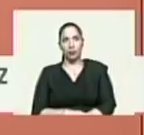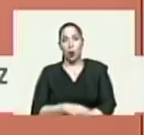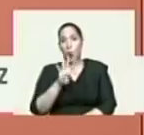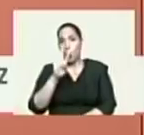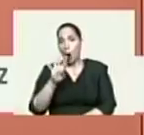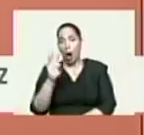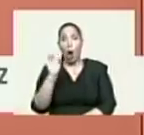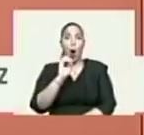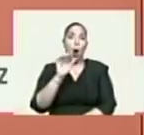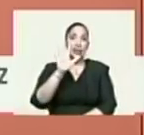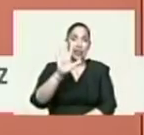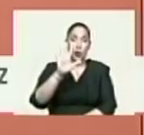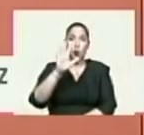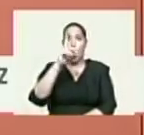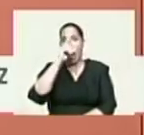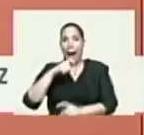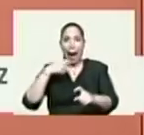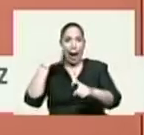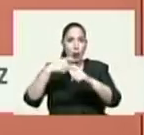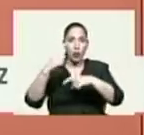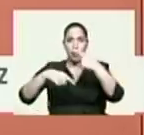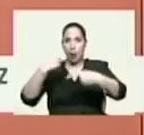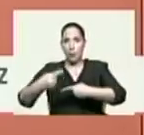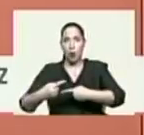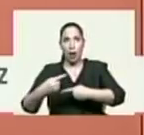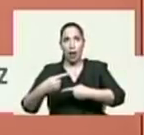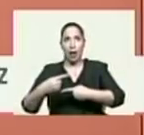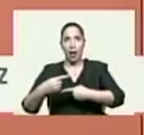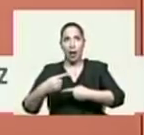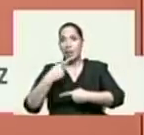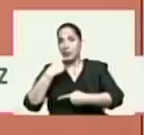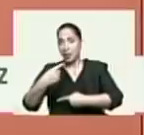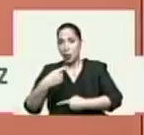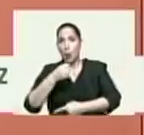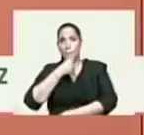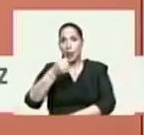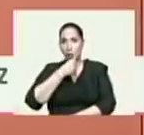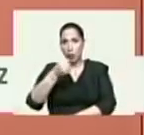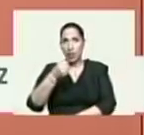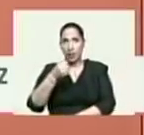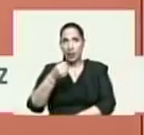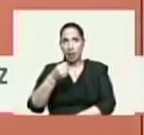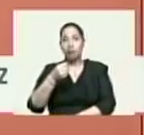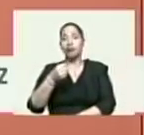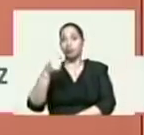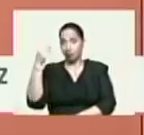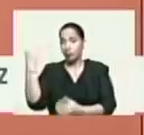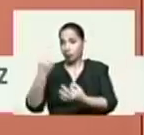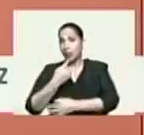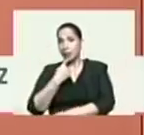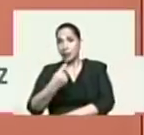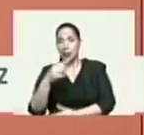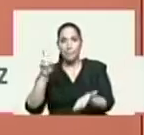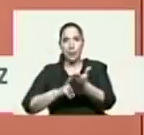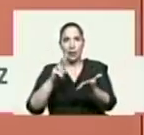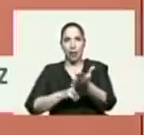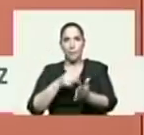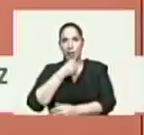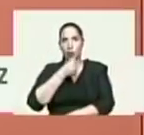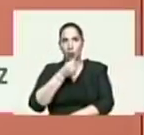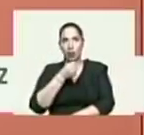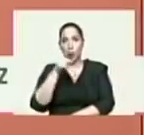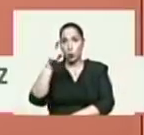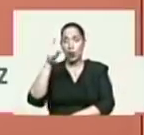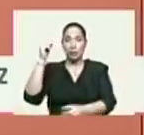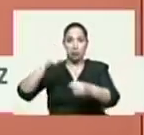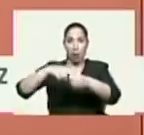4 o 5 años después queda en evidencia. Usted dijo que Patricia Poleo mentía. No, mentía usted. Patricia Poleo decía la verdad. Que usted se metió en el